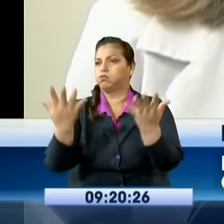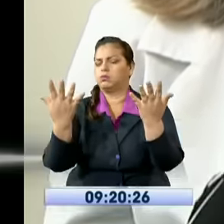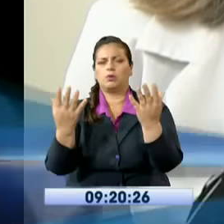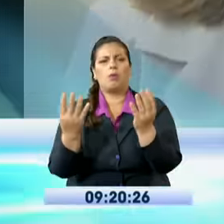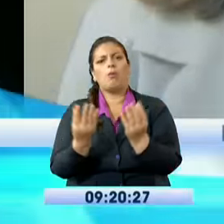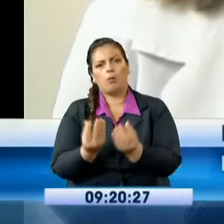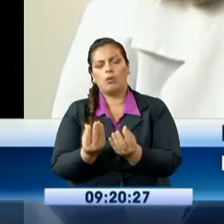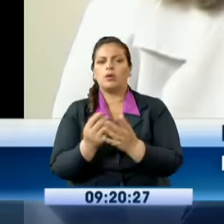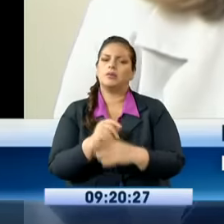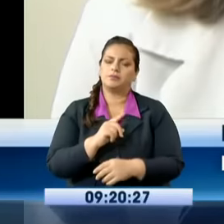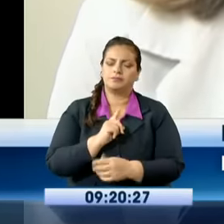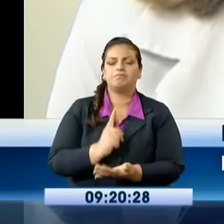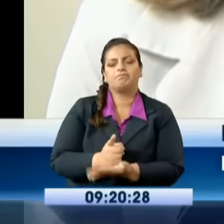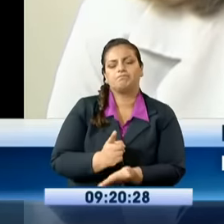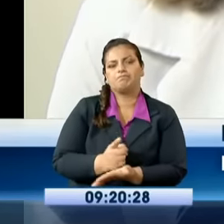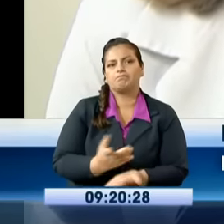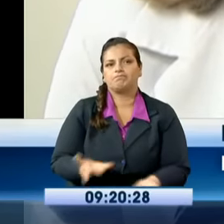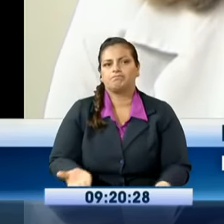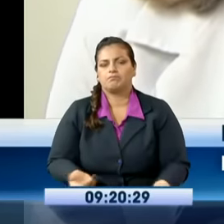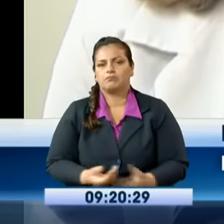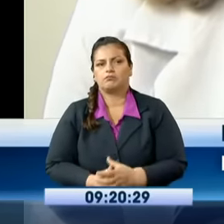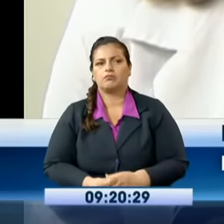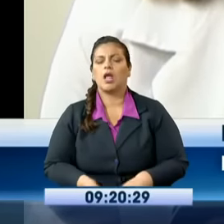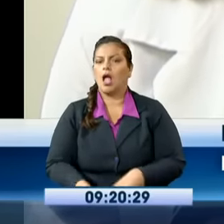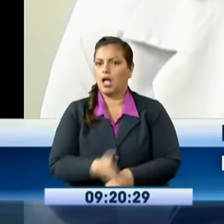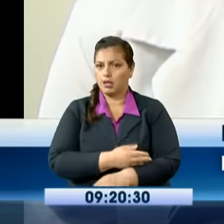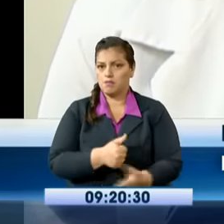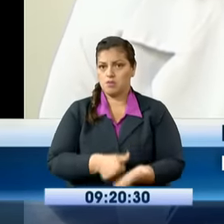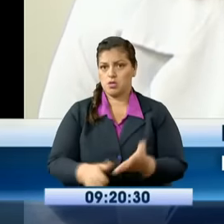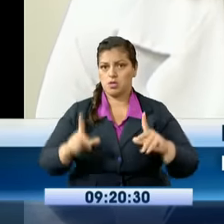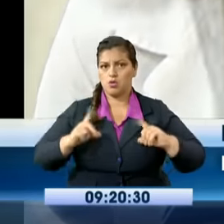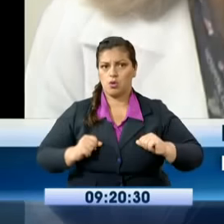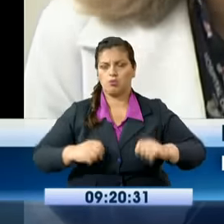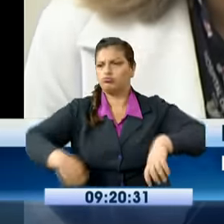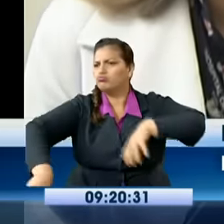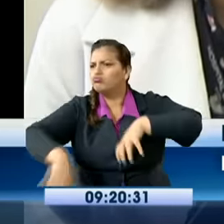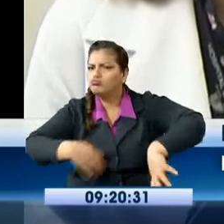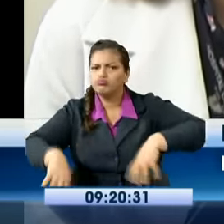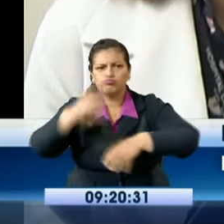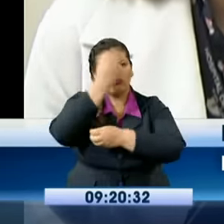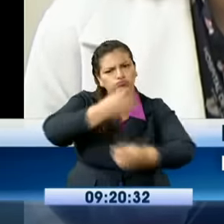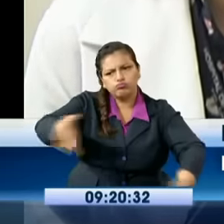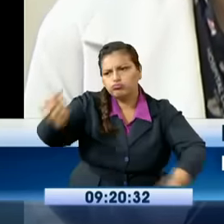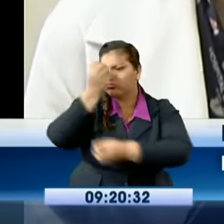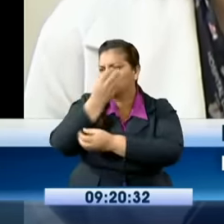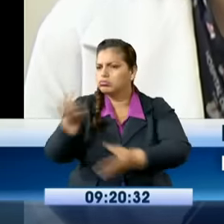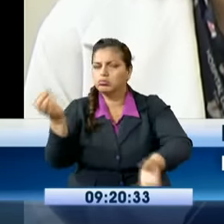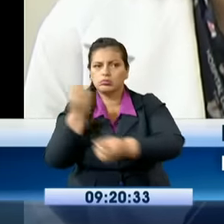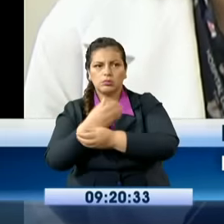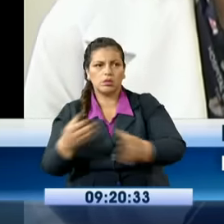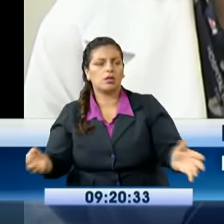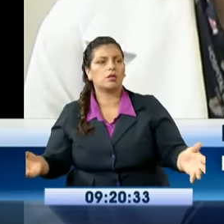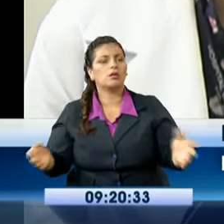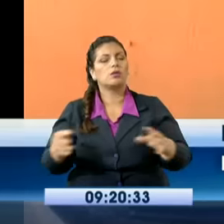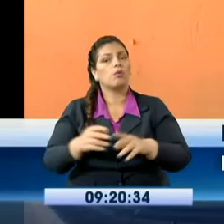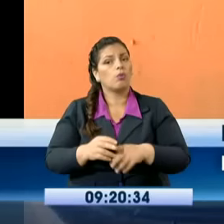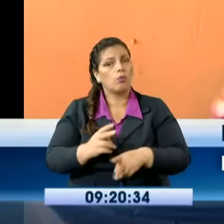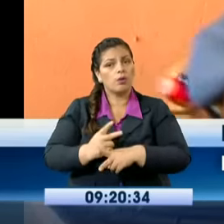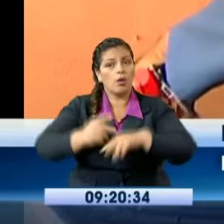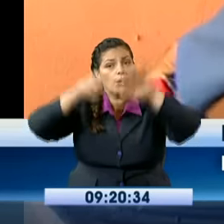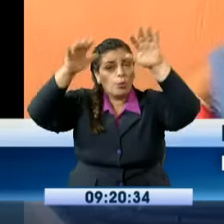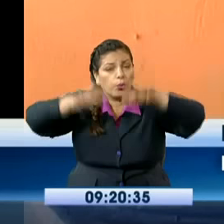puede deber a toda la gestión que se ha hecho por el tema del fenómeno del Niño. Y además, por el tema de la estación lluviosa.